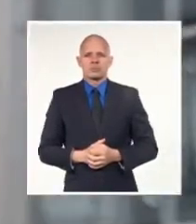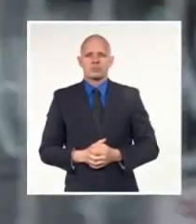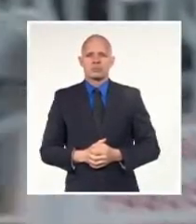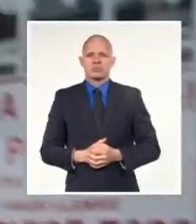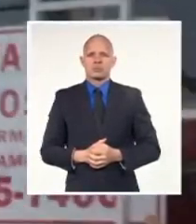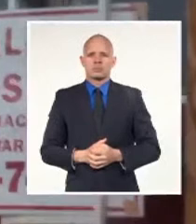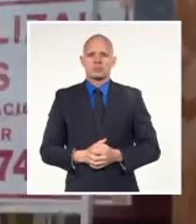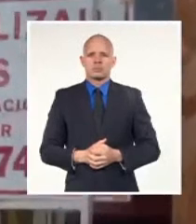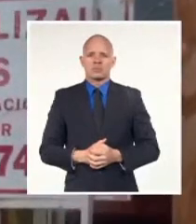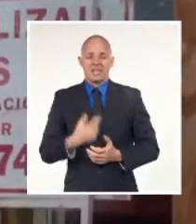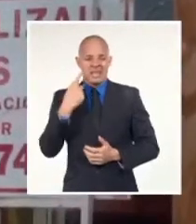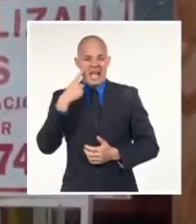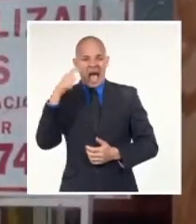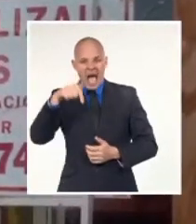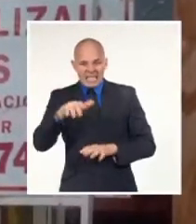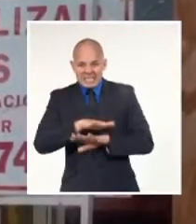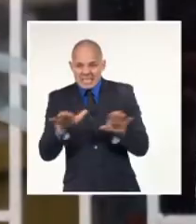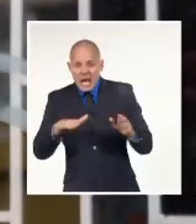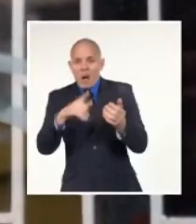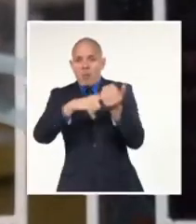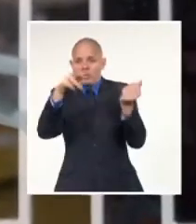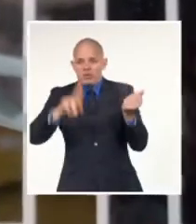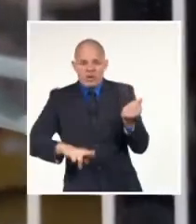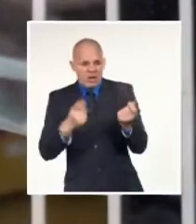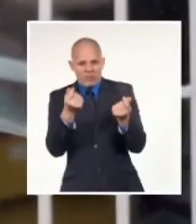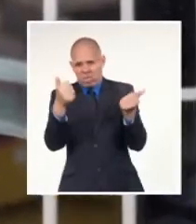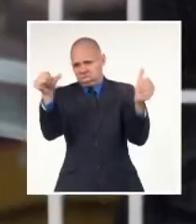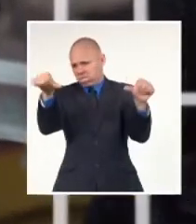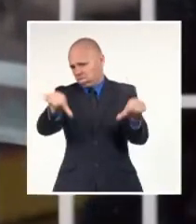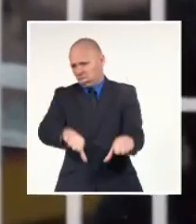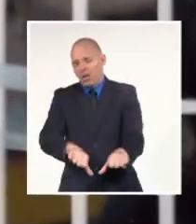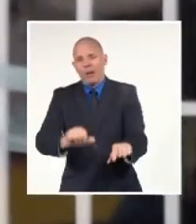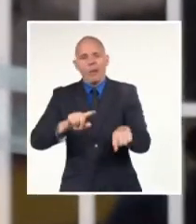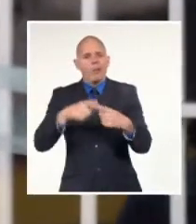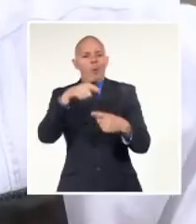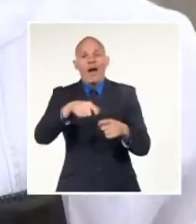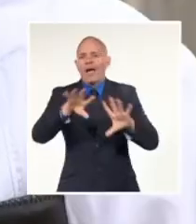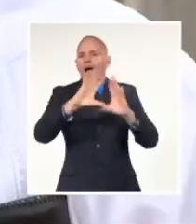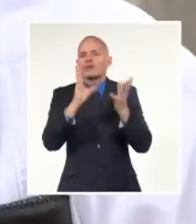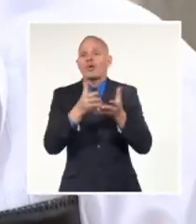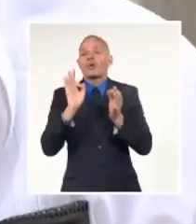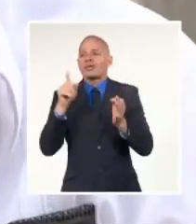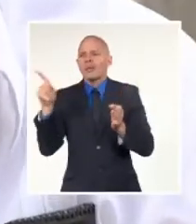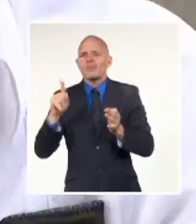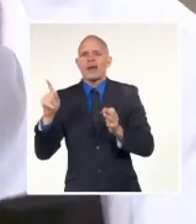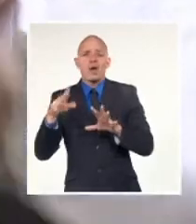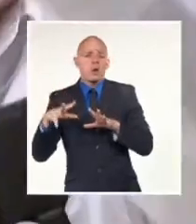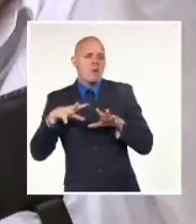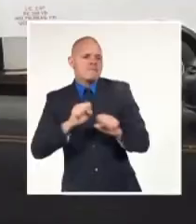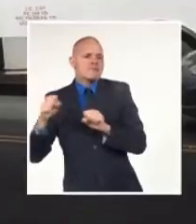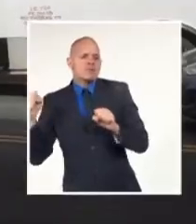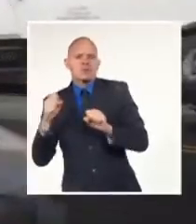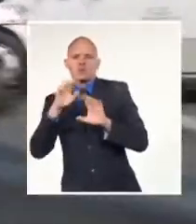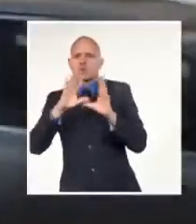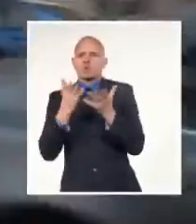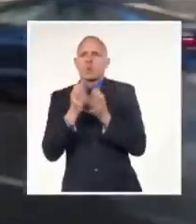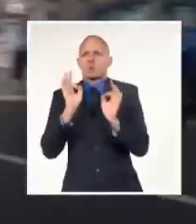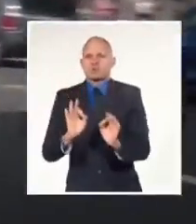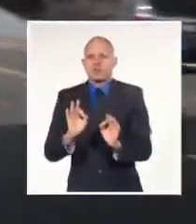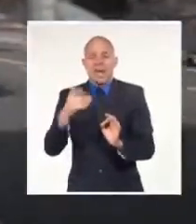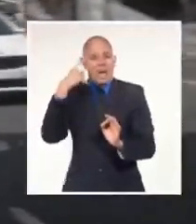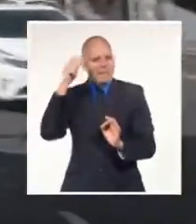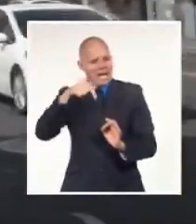Han destruido nuestra economía porque hemos trabajado para la economía de ellos, no para la economía puertorriqueña. En sus megatiendas,